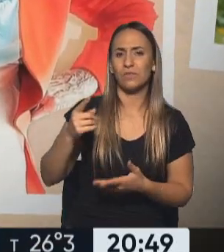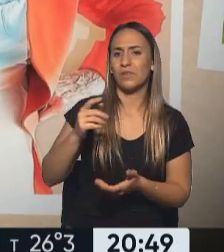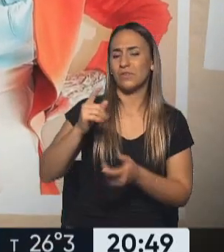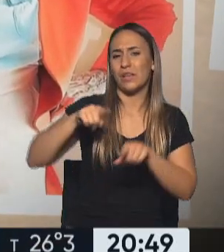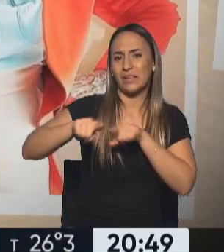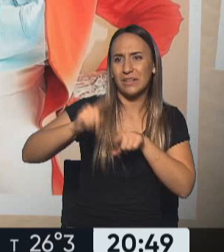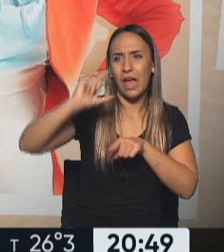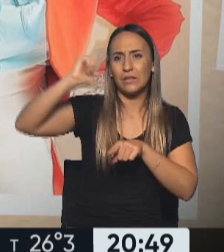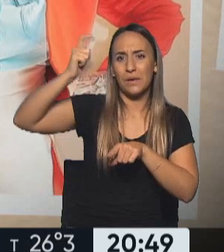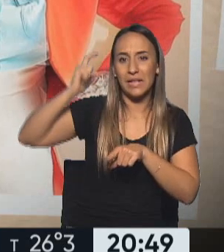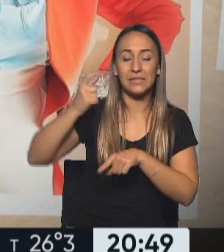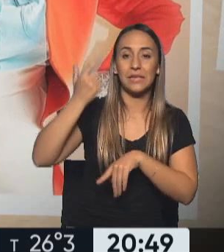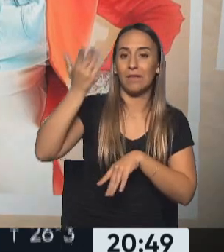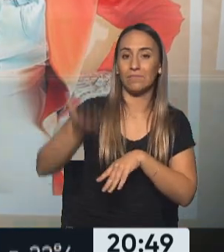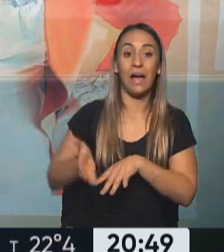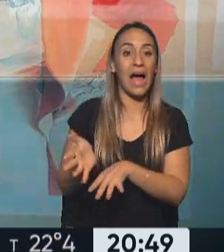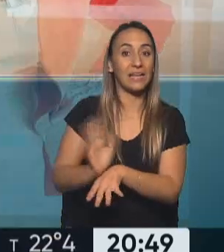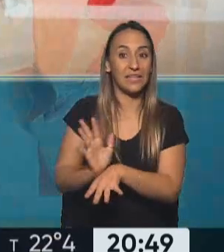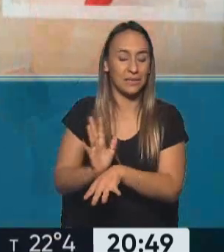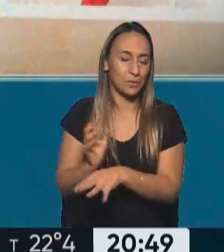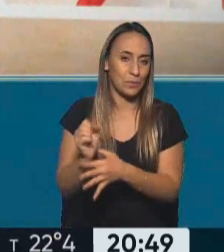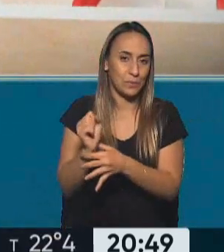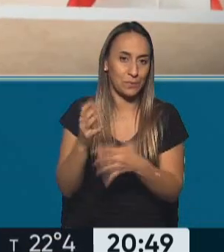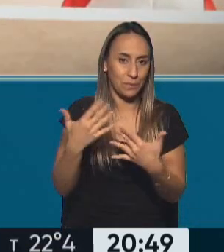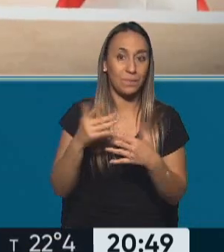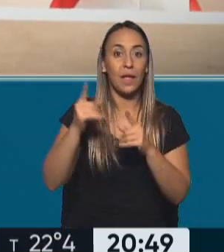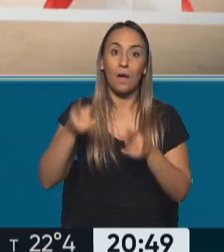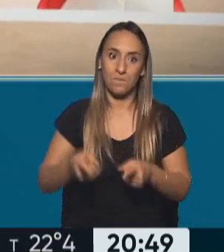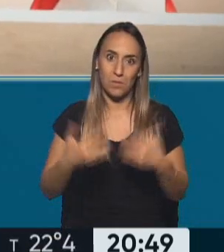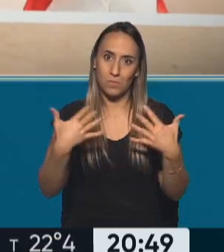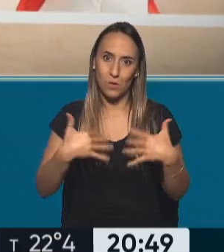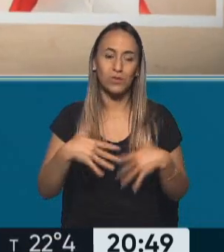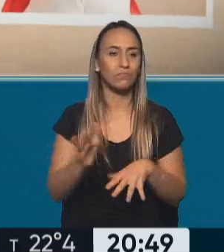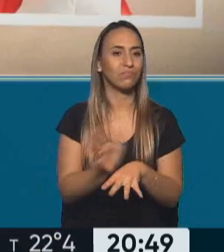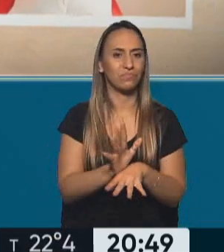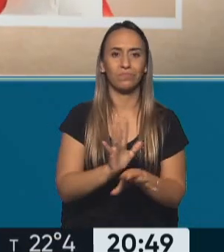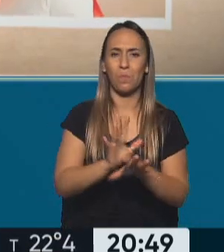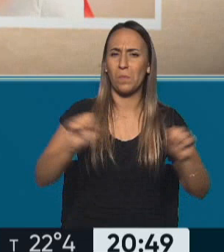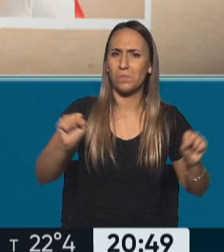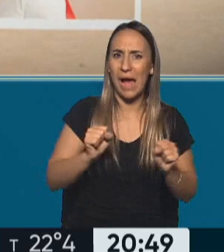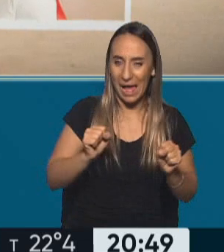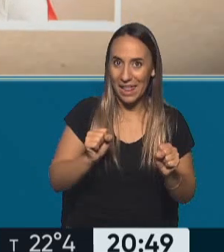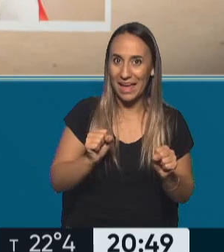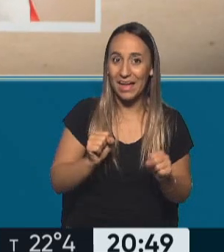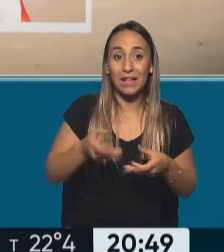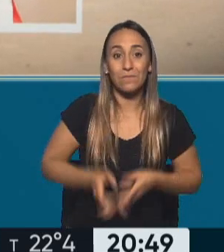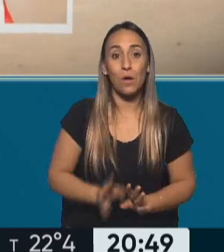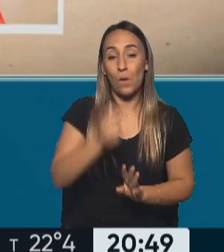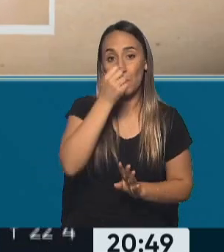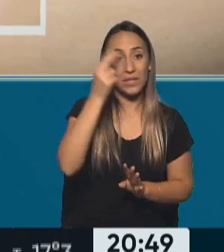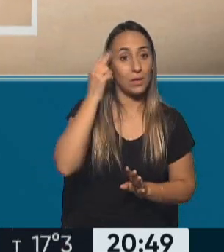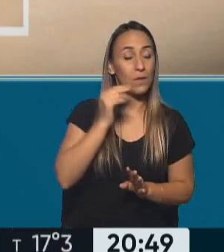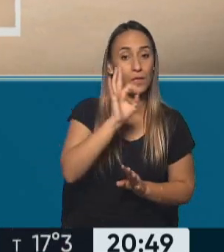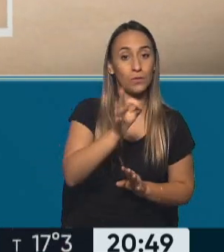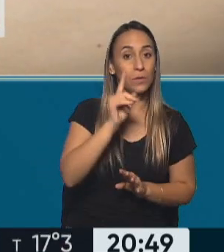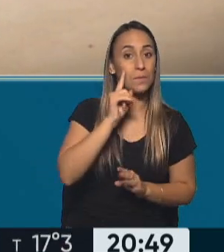la icónica actriz. También destacada como villana en cine y televisión. Nació el 29 de octubre